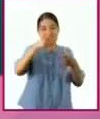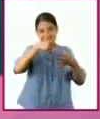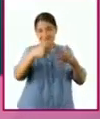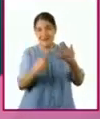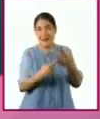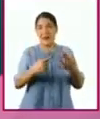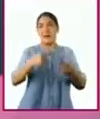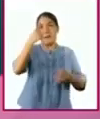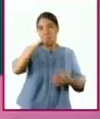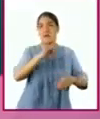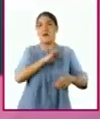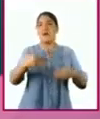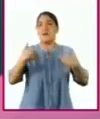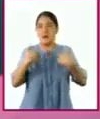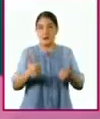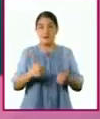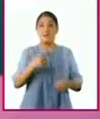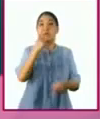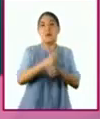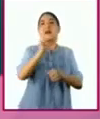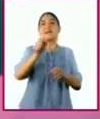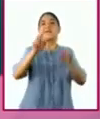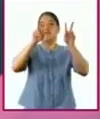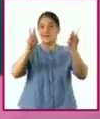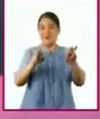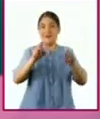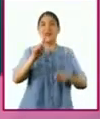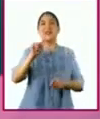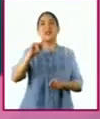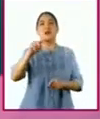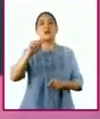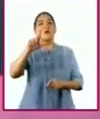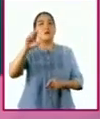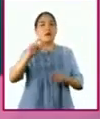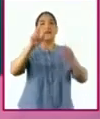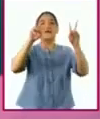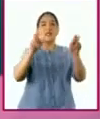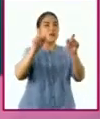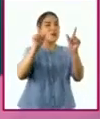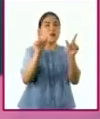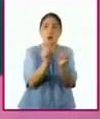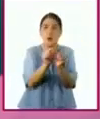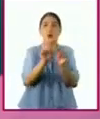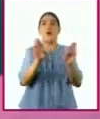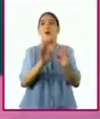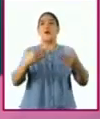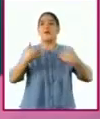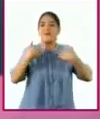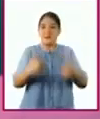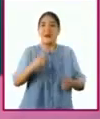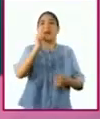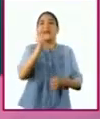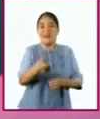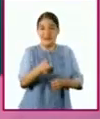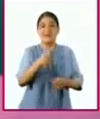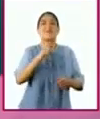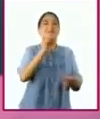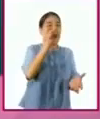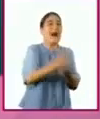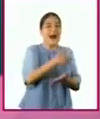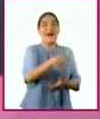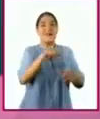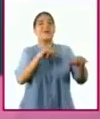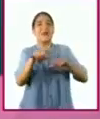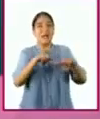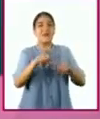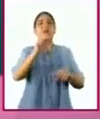de estos elementos es el título, que debe ser una frase corta y muy precisa que describe el contenido del mapa, tanto